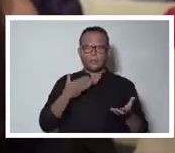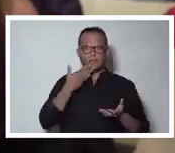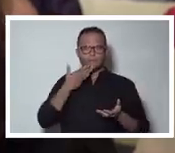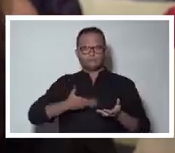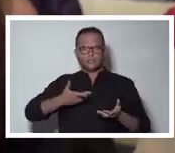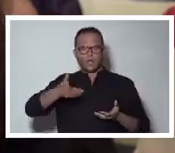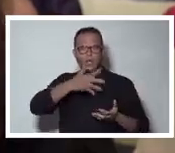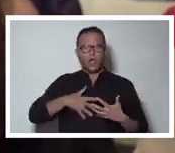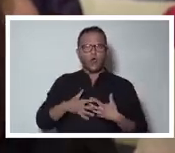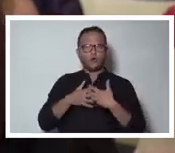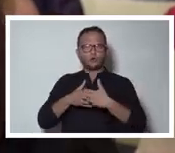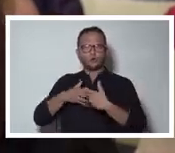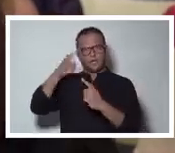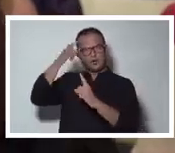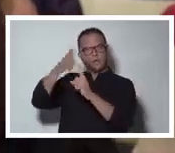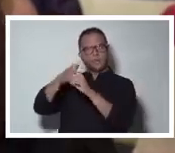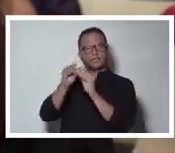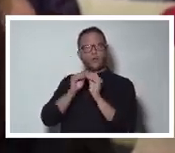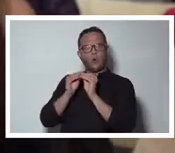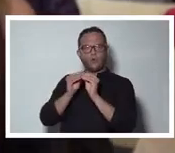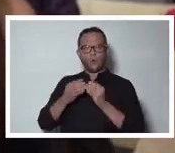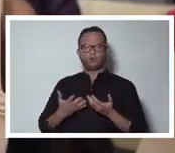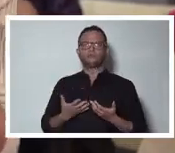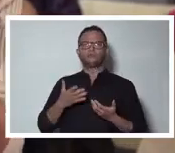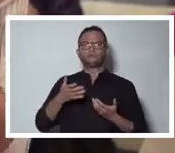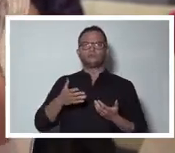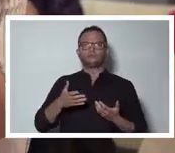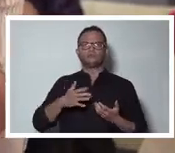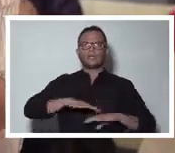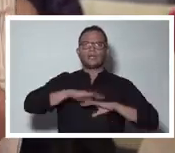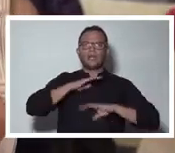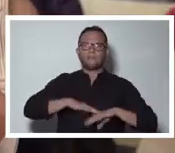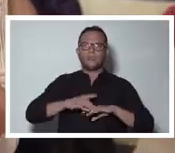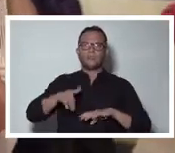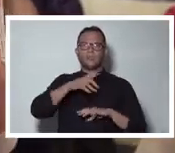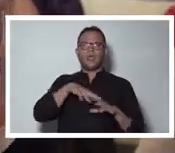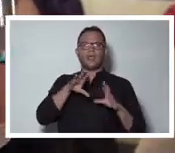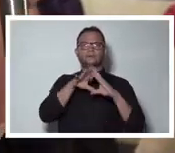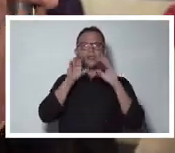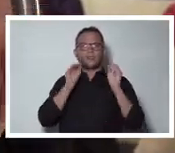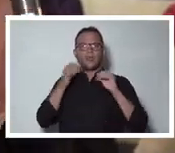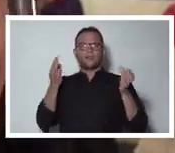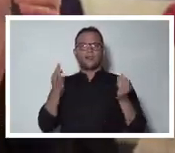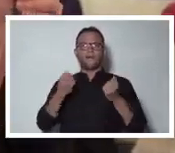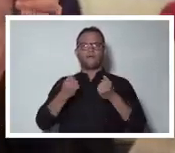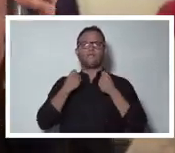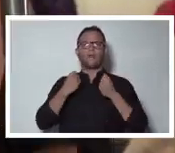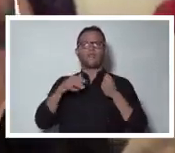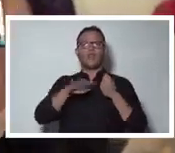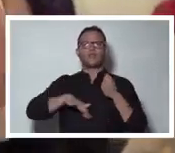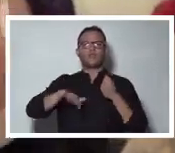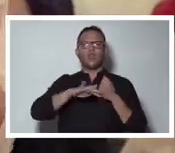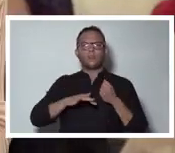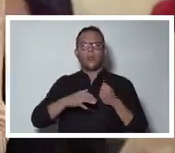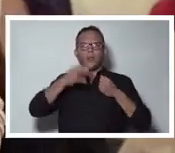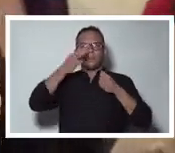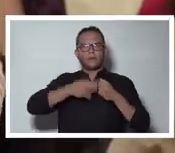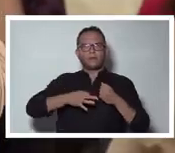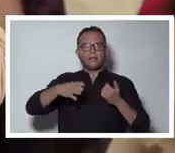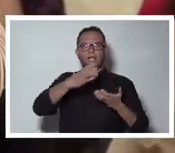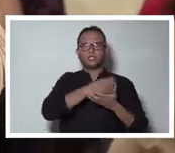ponernos a luchar con un objetivo común Cuando somos capaces de entender que Nuestra fuerza radica en ser